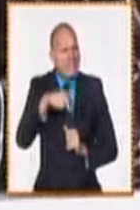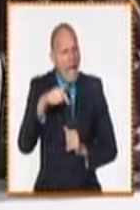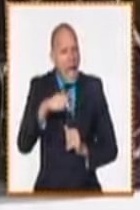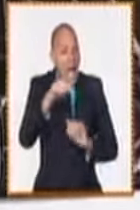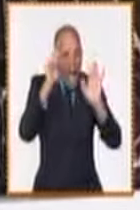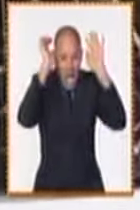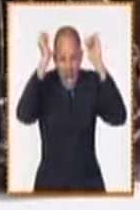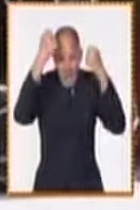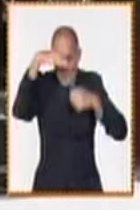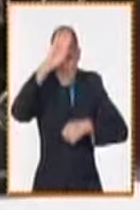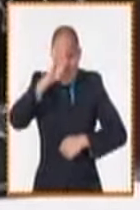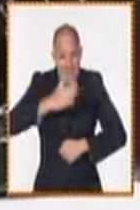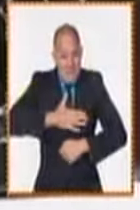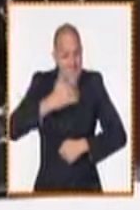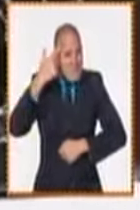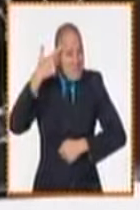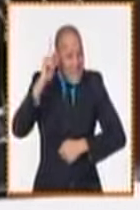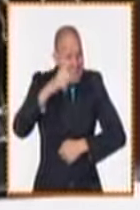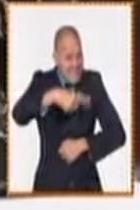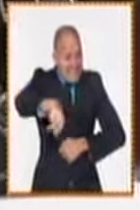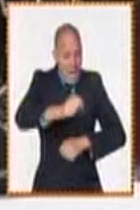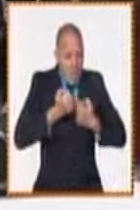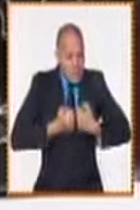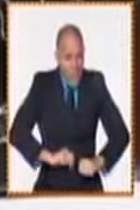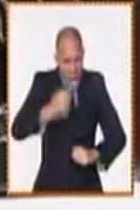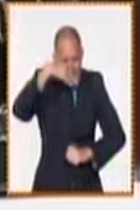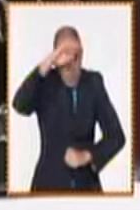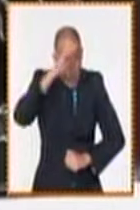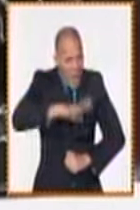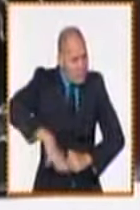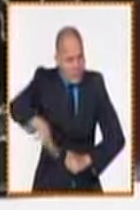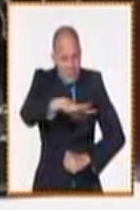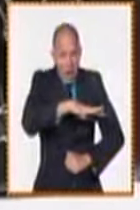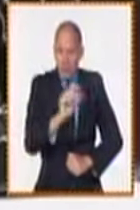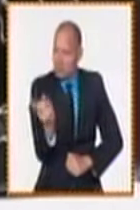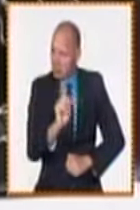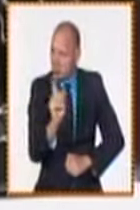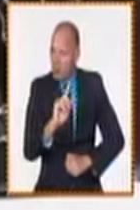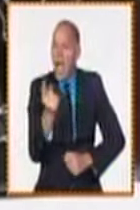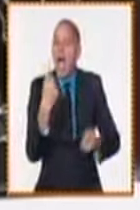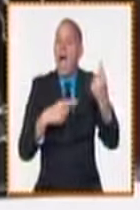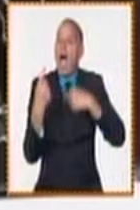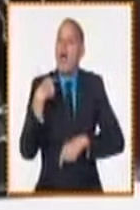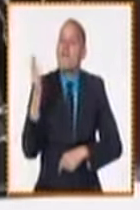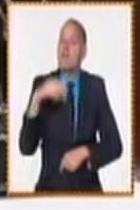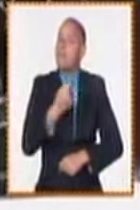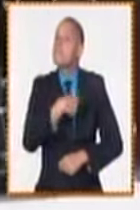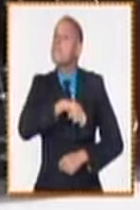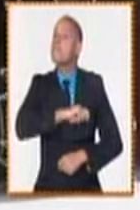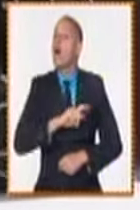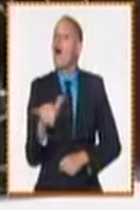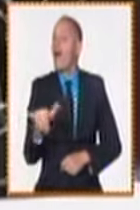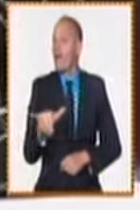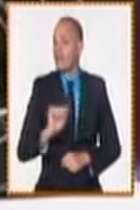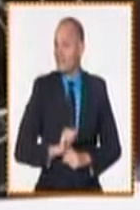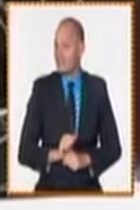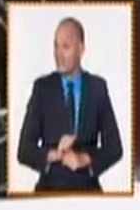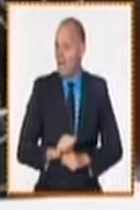la sangre en la ciudad de Bayamo son precisamente de origen peninsular, todo un